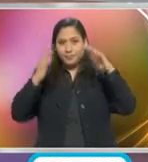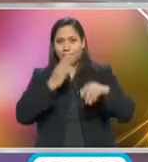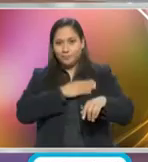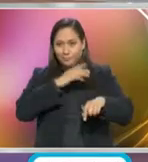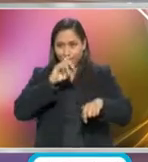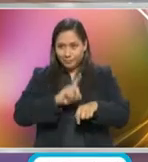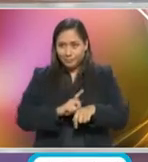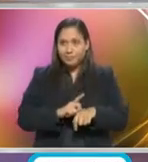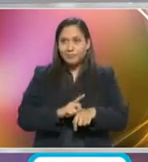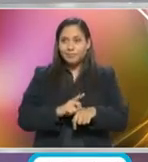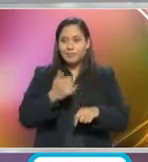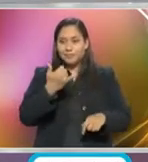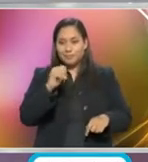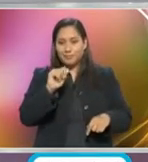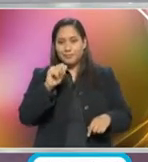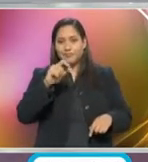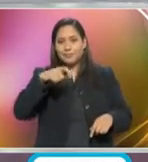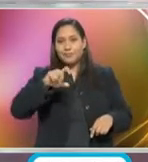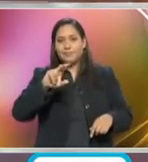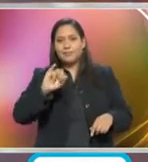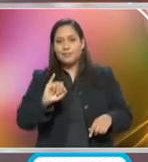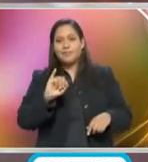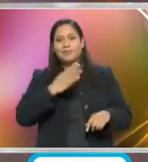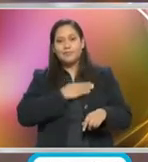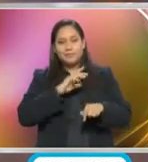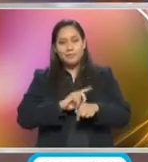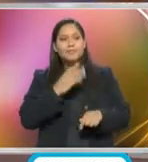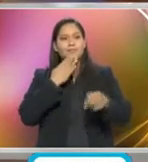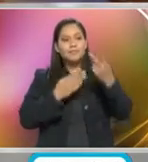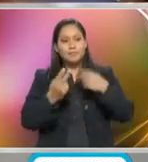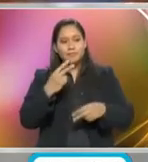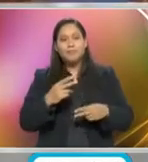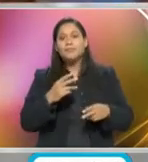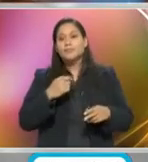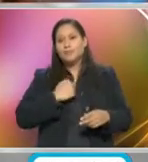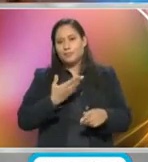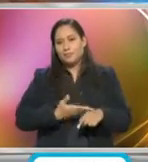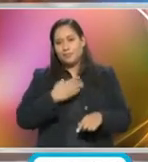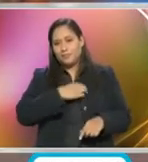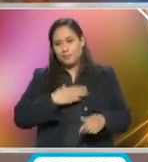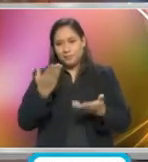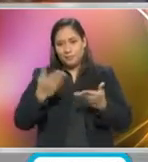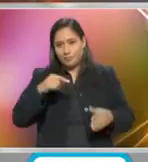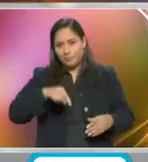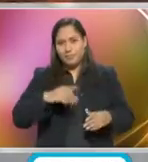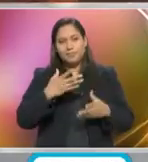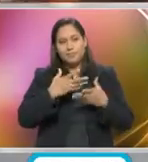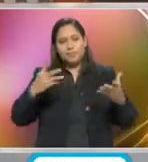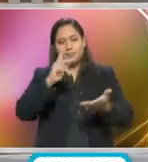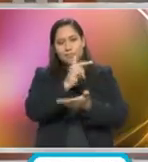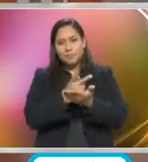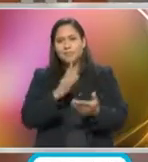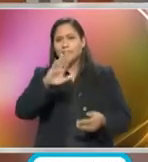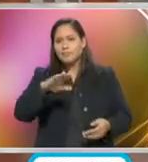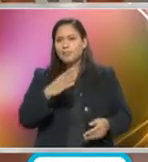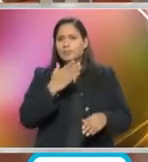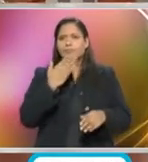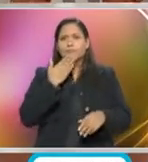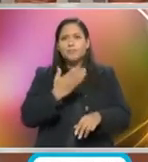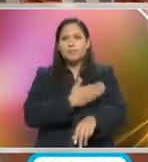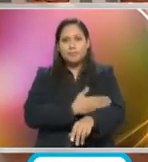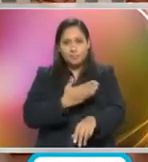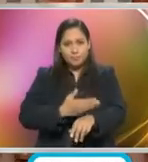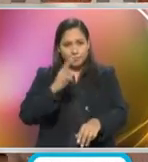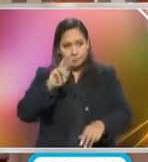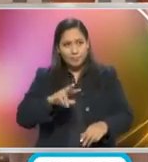¡Buenos días! Jackie, buenos días, bienvenido, ¿cómo estás? Muy buenos días, pues yo muy contento de estar aquí en este gran programa. Oye, muy bien acompañados,